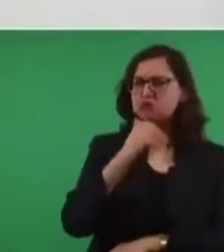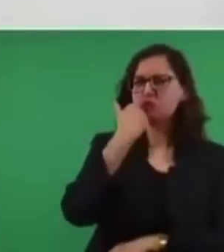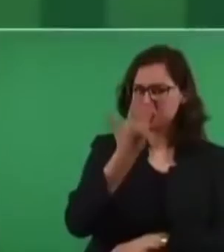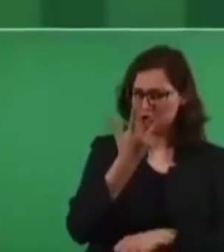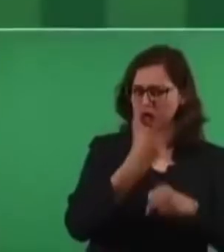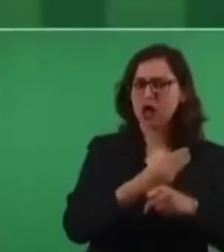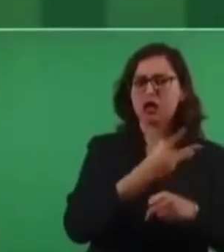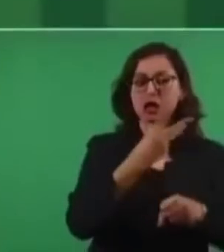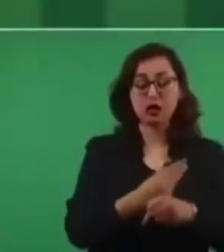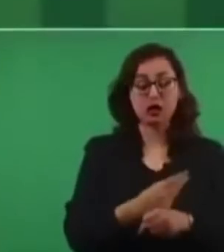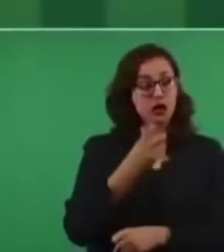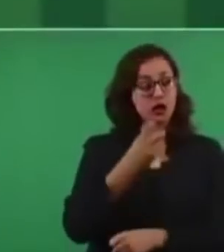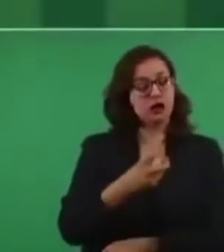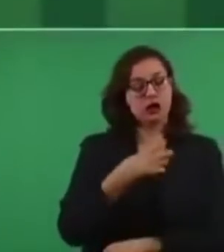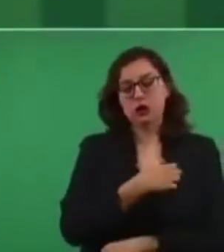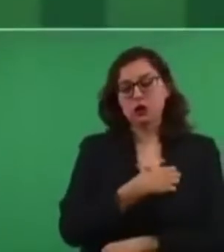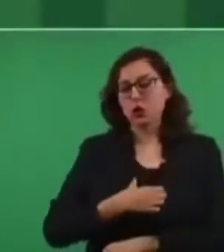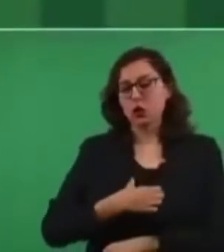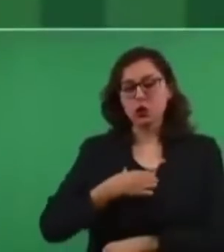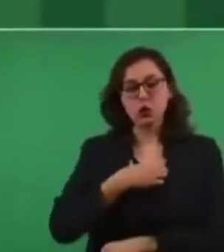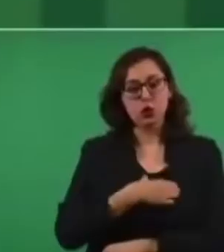cosa que es el ebro